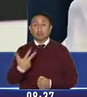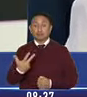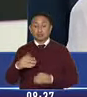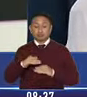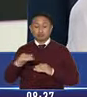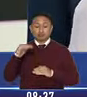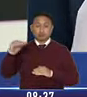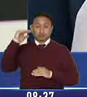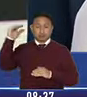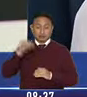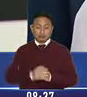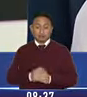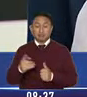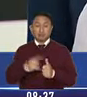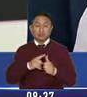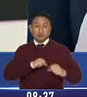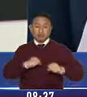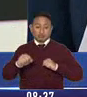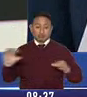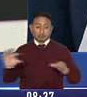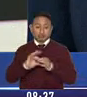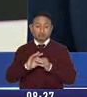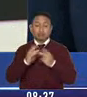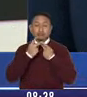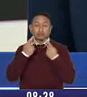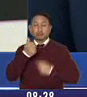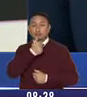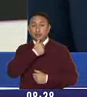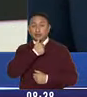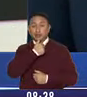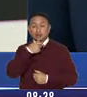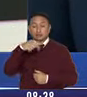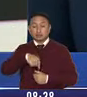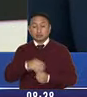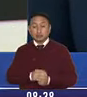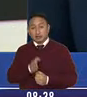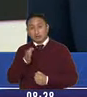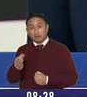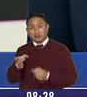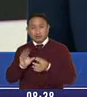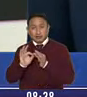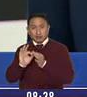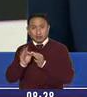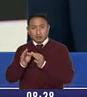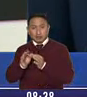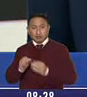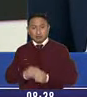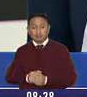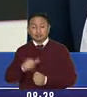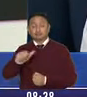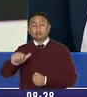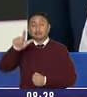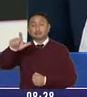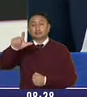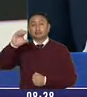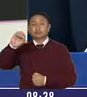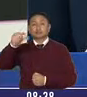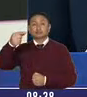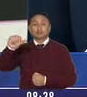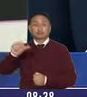Lo uno es, en caso de la alianza público-privada, que tenemos que intervenir inmediatamente en la Aloac Santo Domingo, en